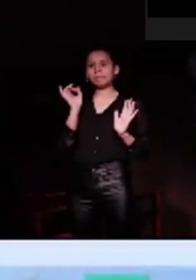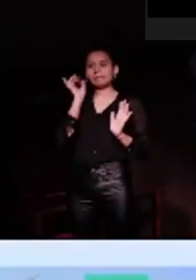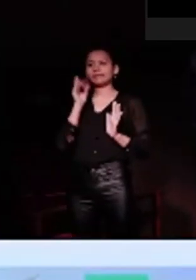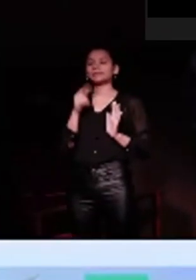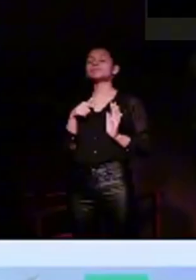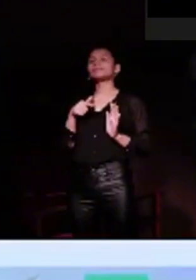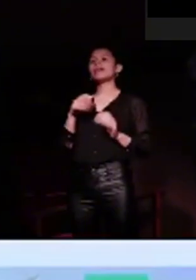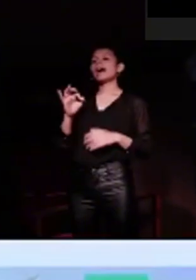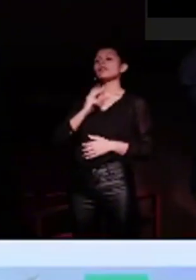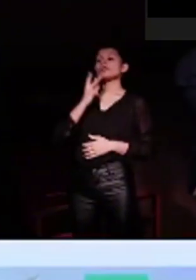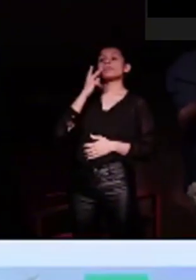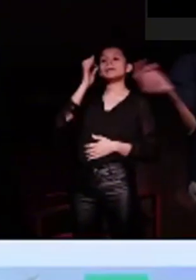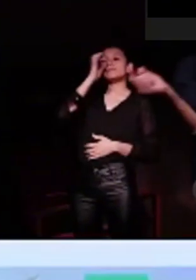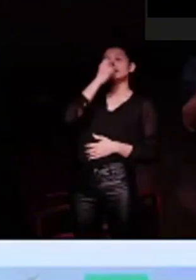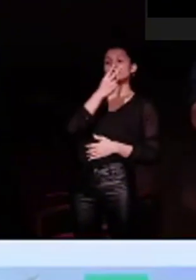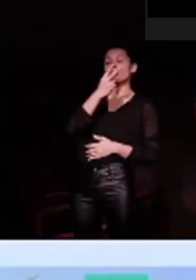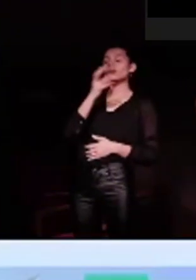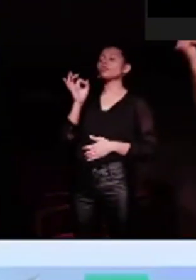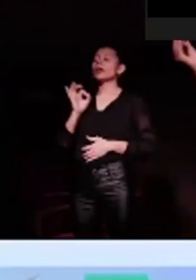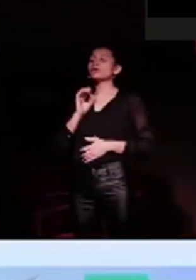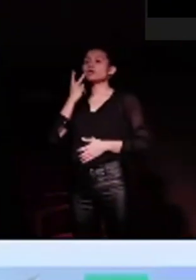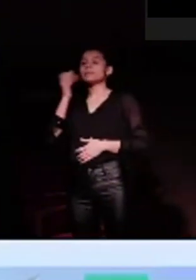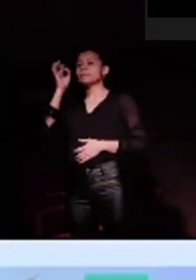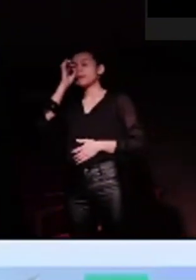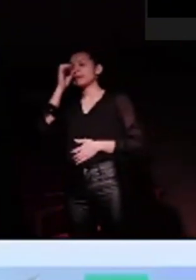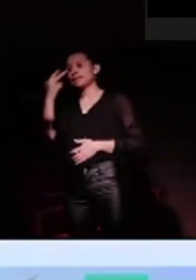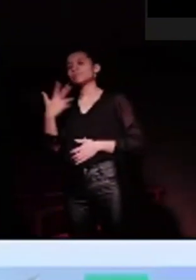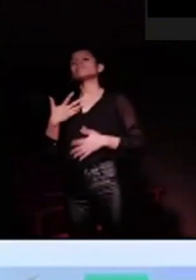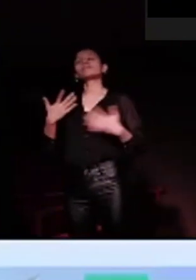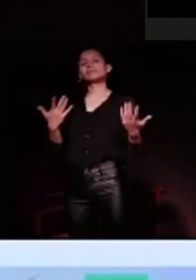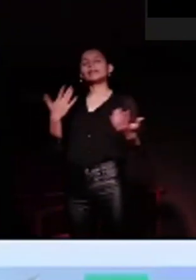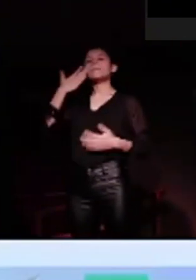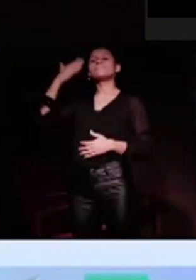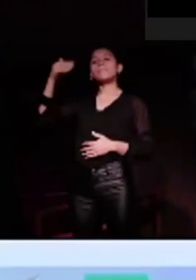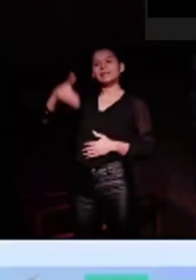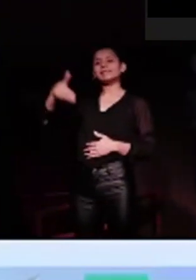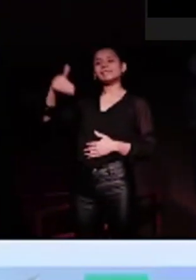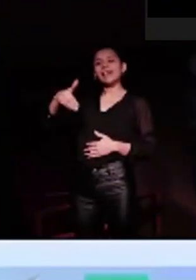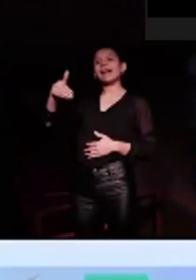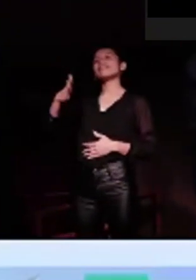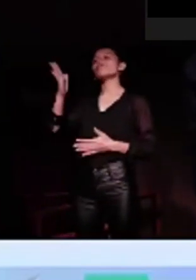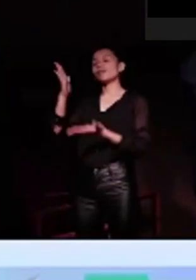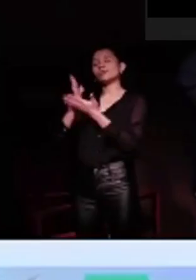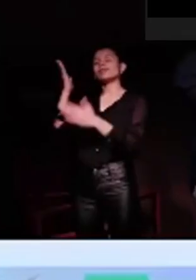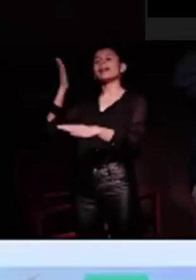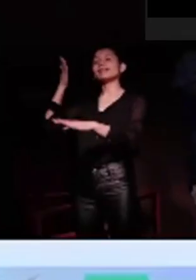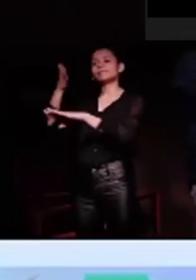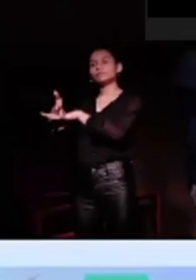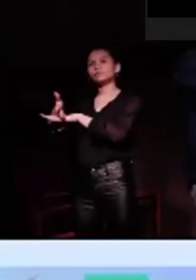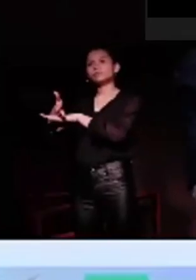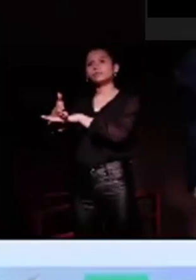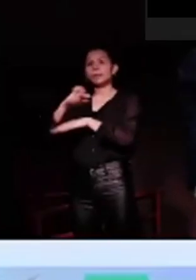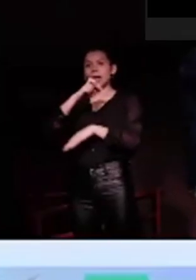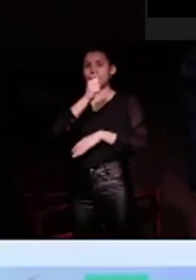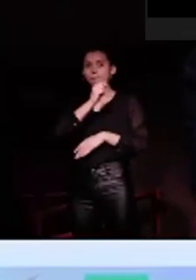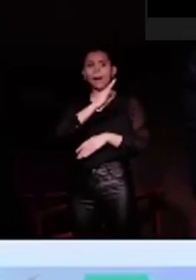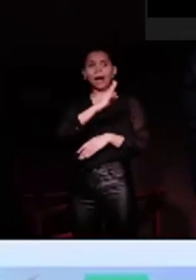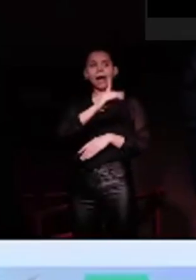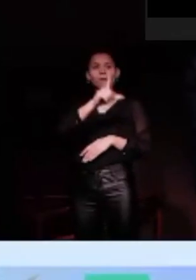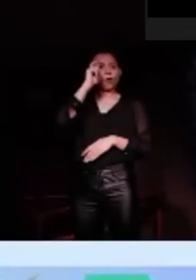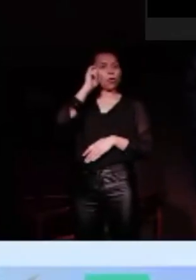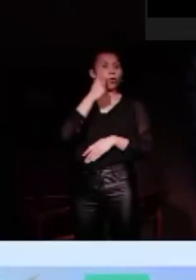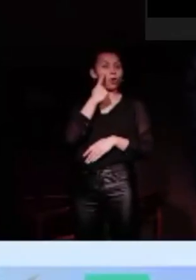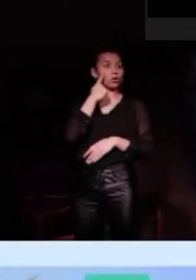2022 y 2023, Ceci, ahora sí, presencial en la facultad. Acá creo que a Pablo lo conocen, a Pablo Baldrich, fue